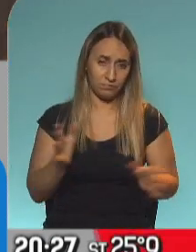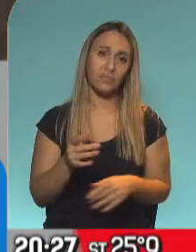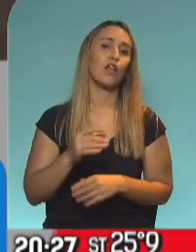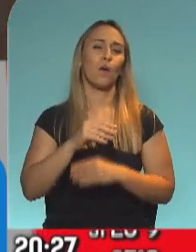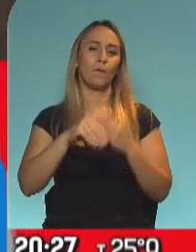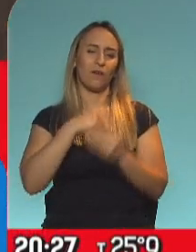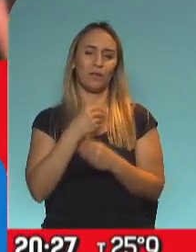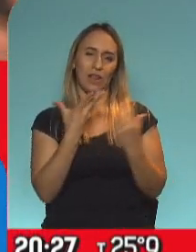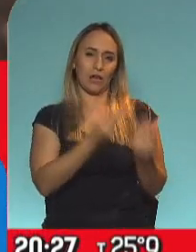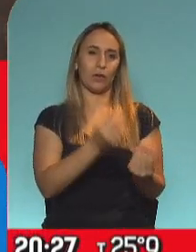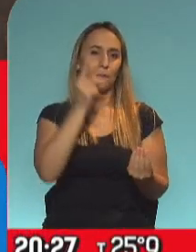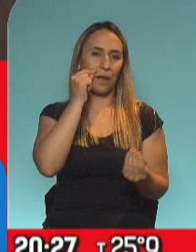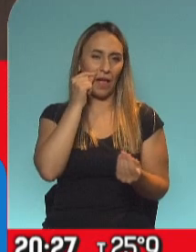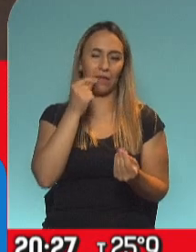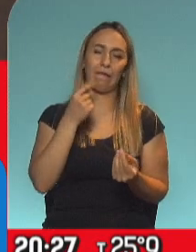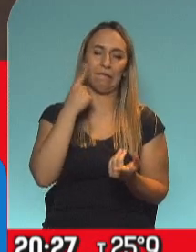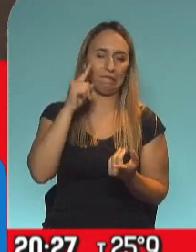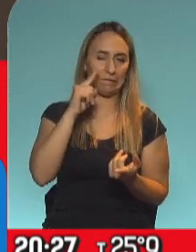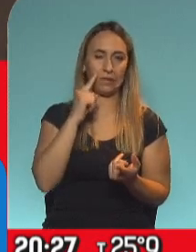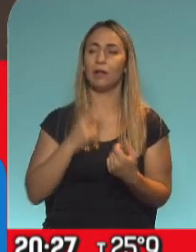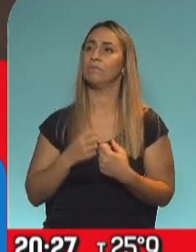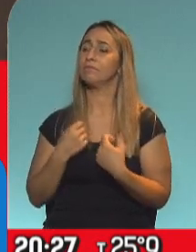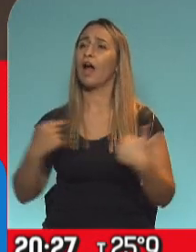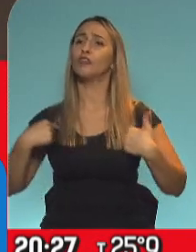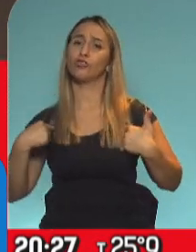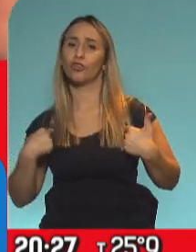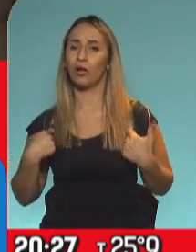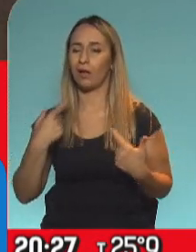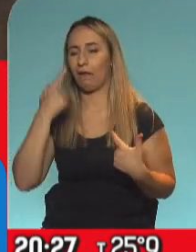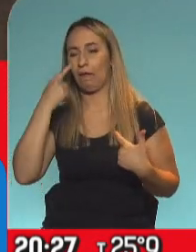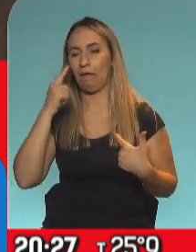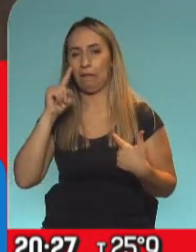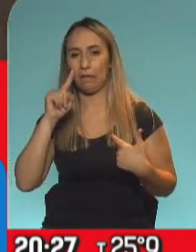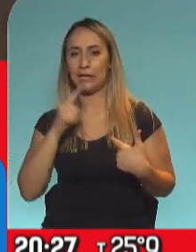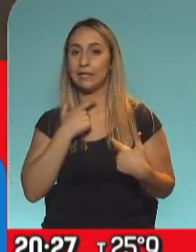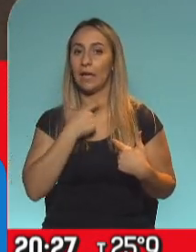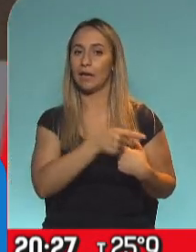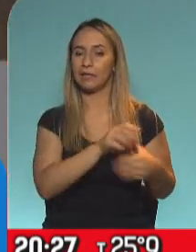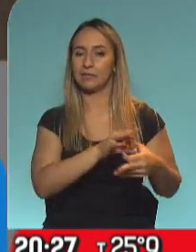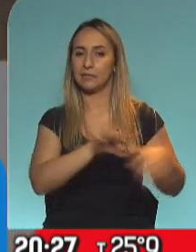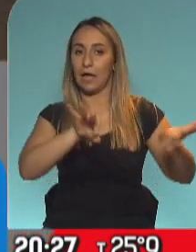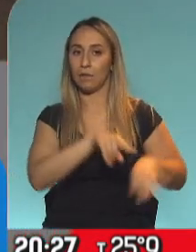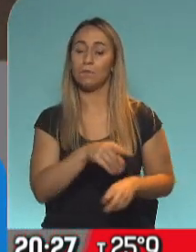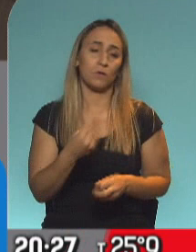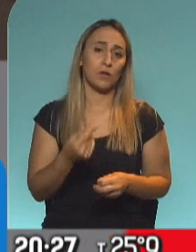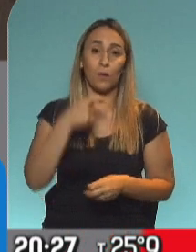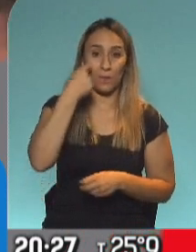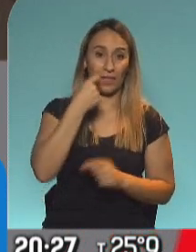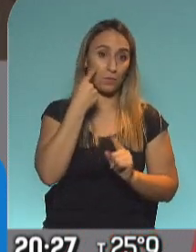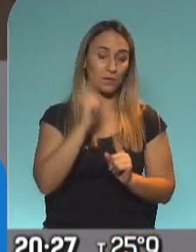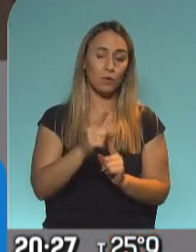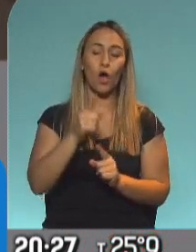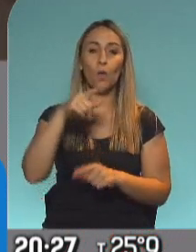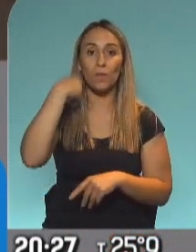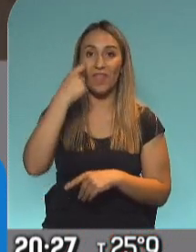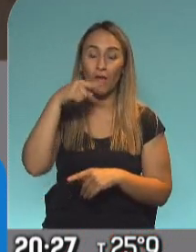pergeniada la maniobra no salió. La idea era, de alguna forma, o lograr la impunidad, bueno, el video del garaje obviamente